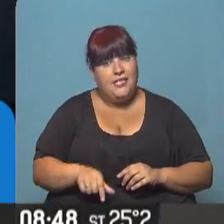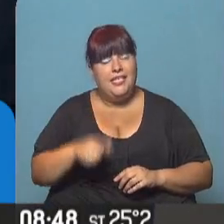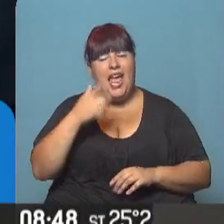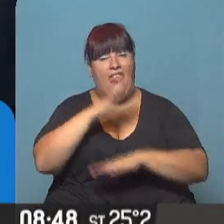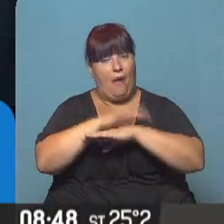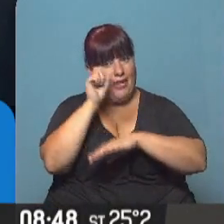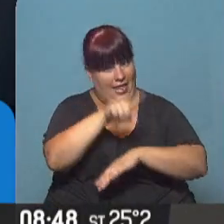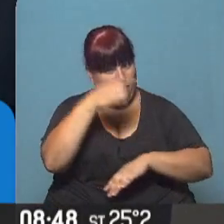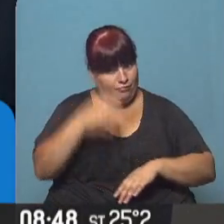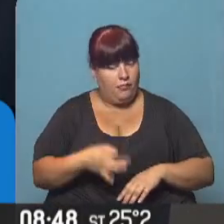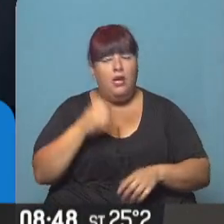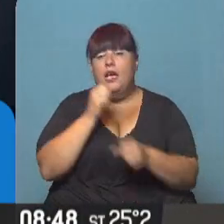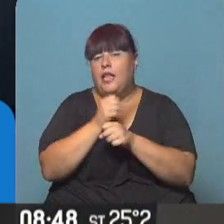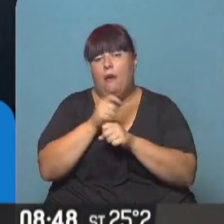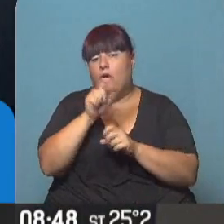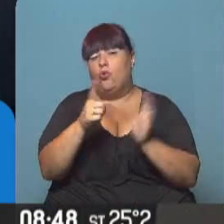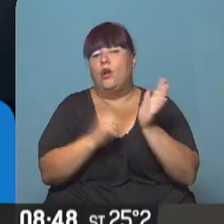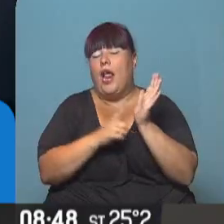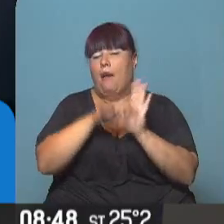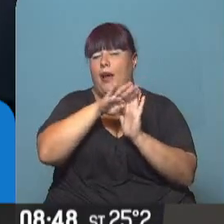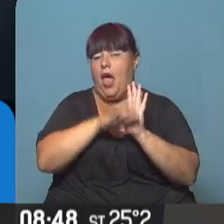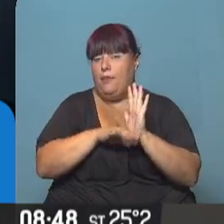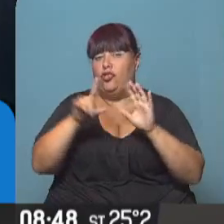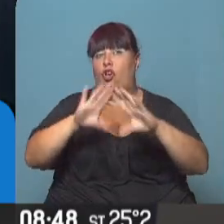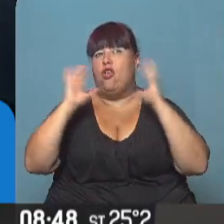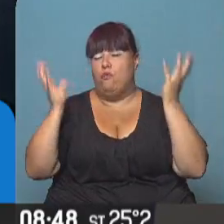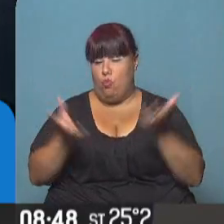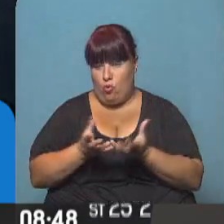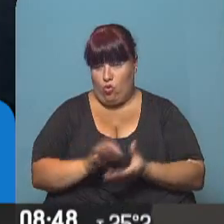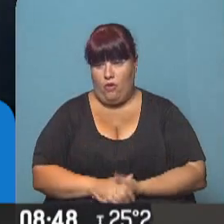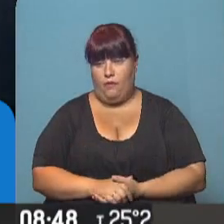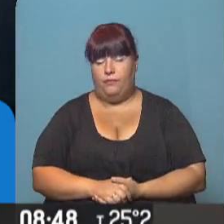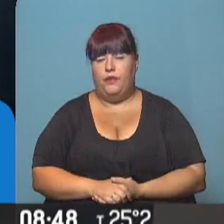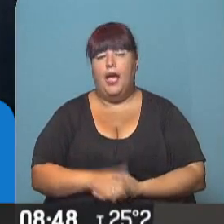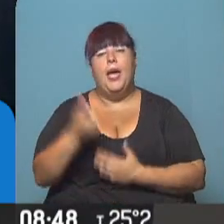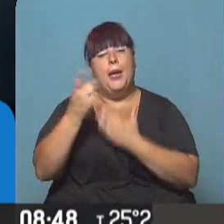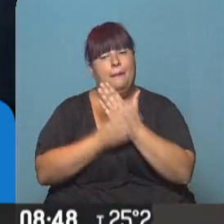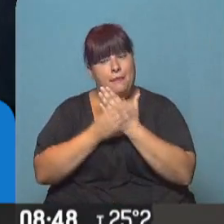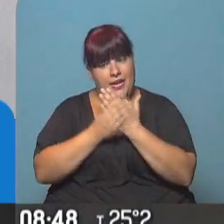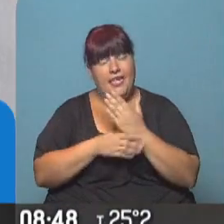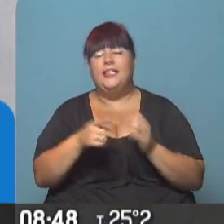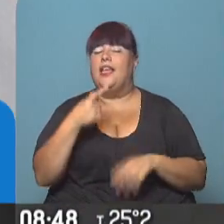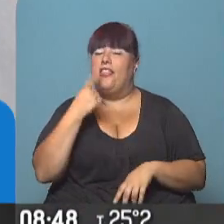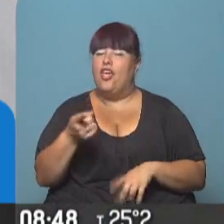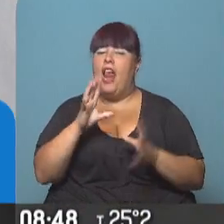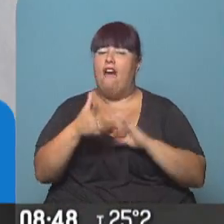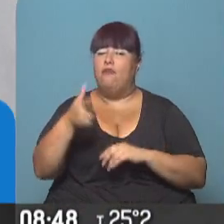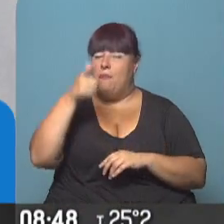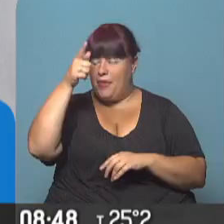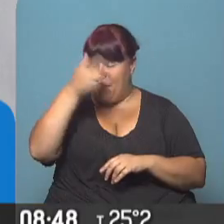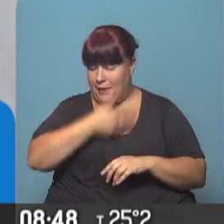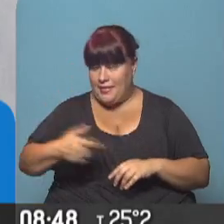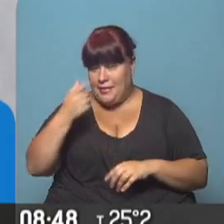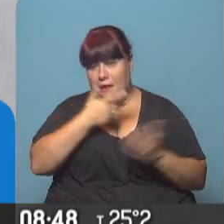local de Avellaneda actuó de acuerdo a manuales y protocolos internacionales. La ministra dijo que el gesto del presidente